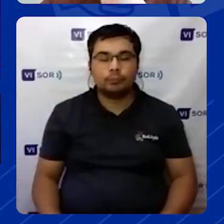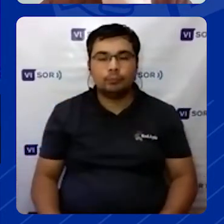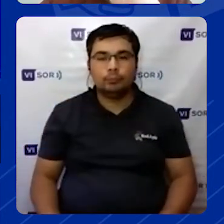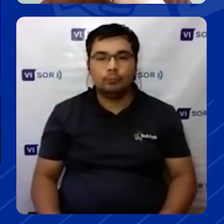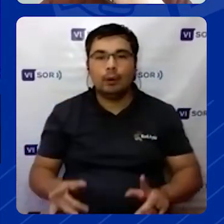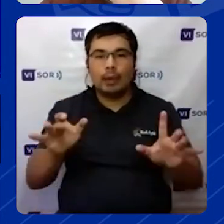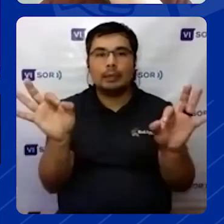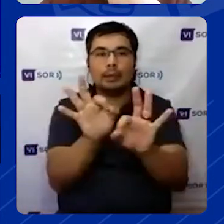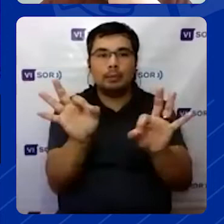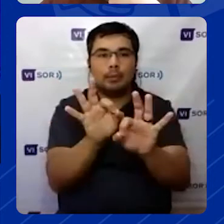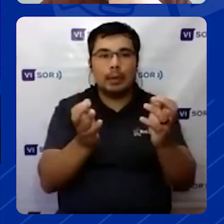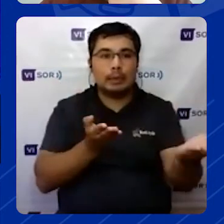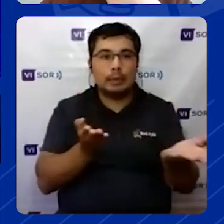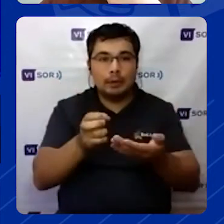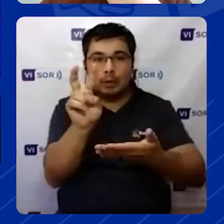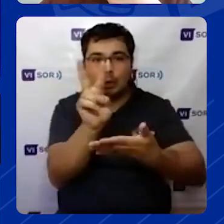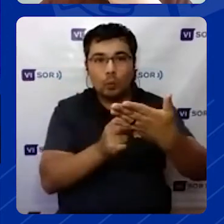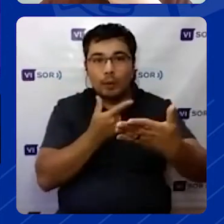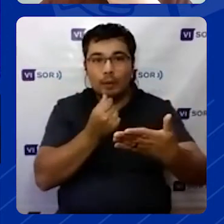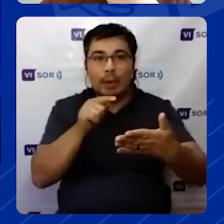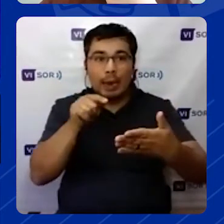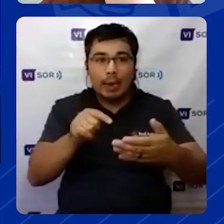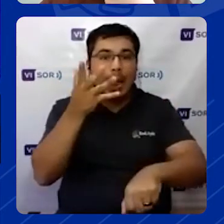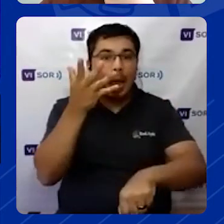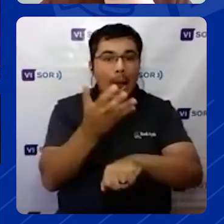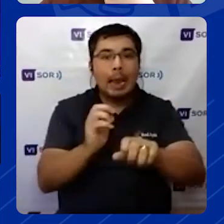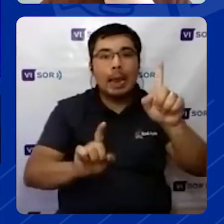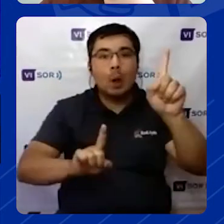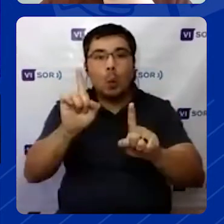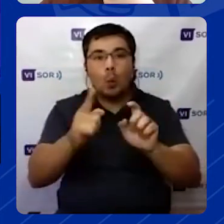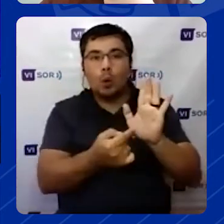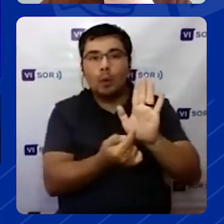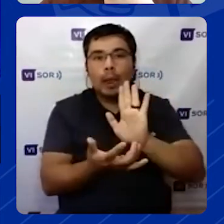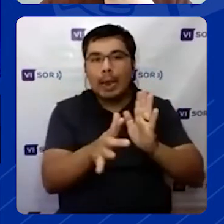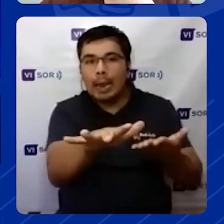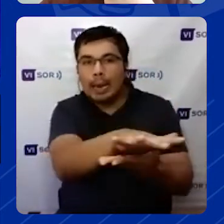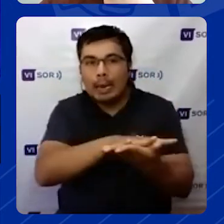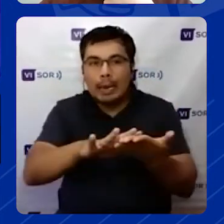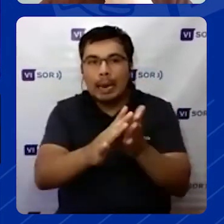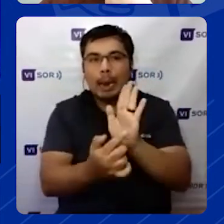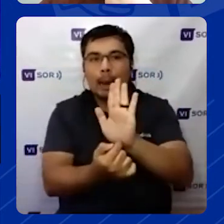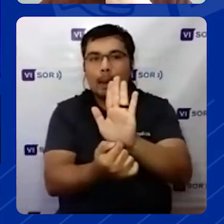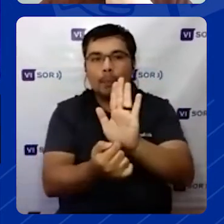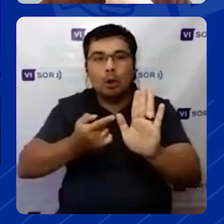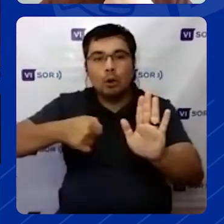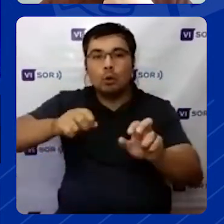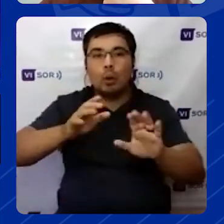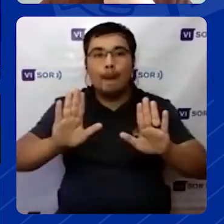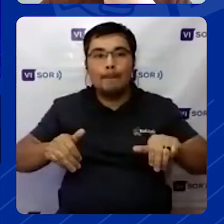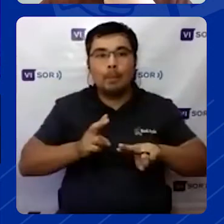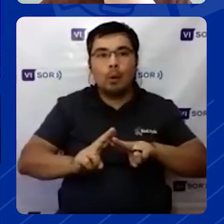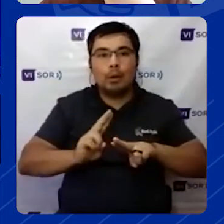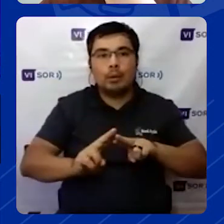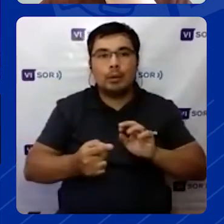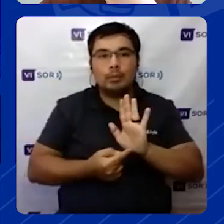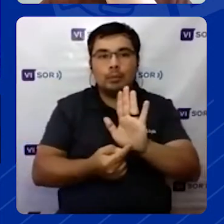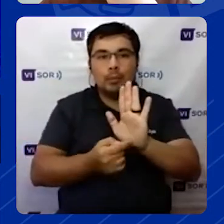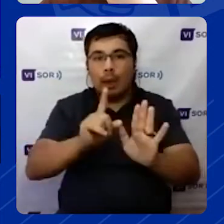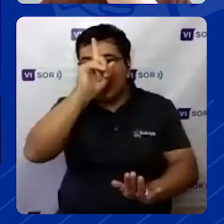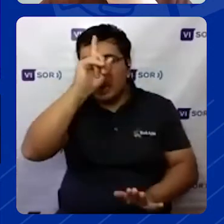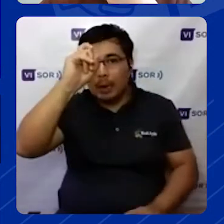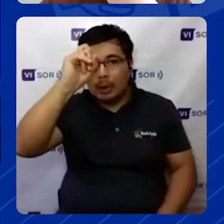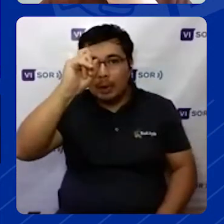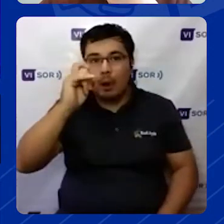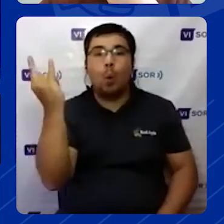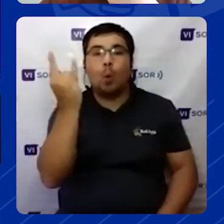tienen algunos ejemplos, y si no, el mismo que comentaba Jimena, el que hicimos para la clínica de la Universidad de los Andes, también